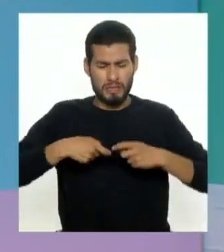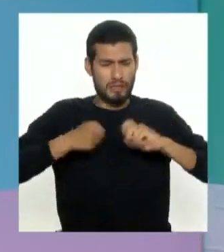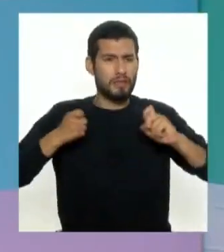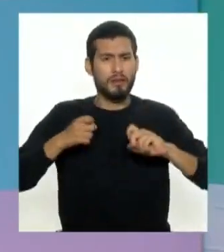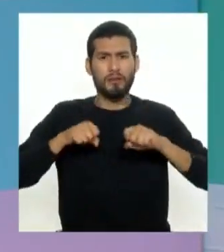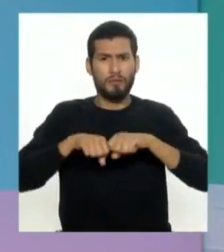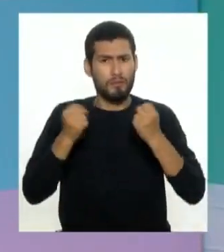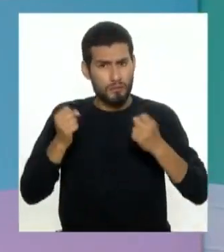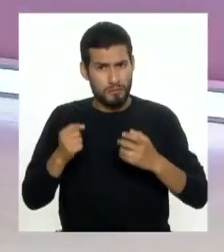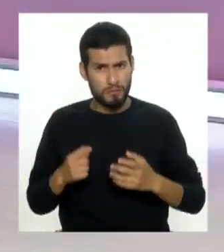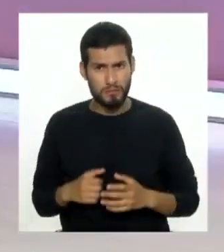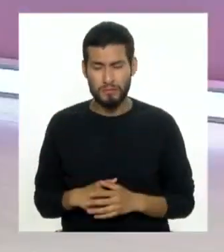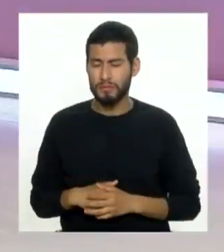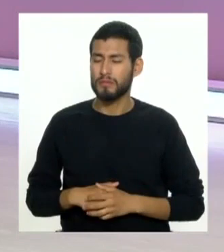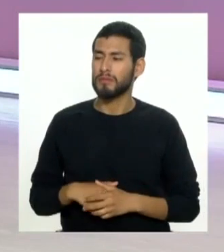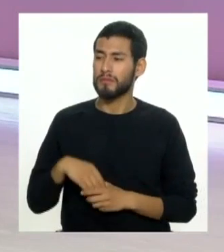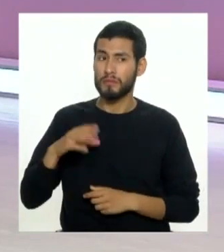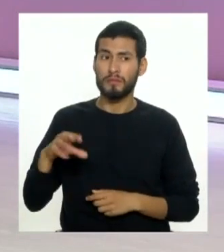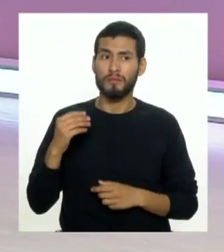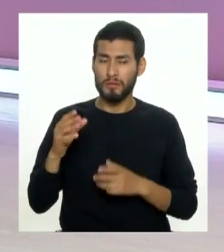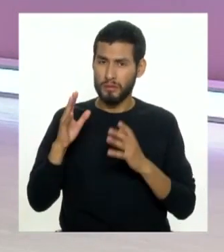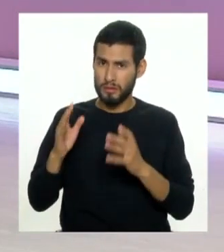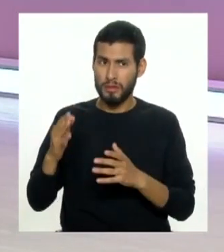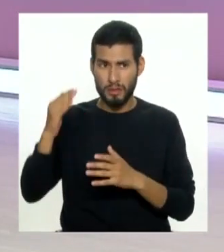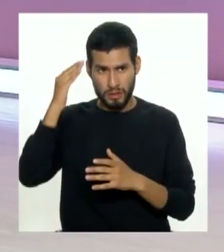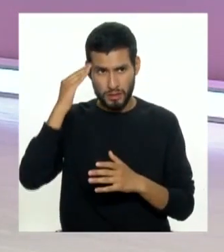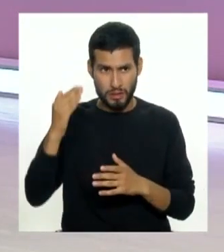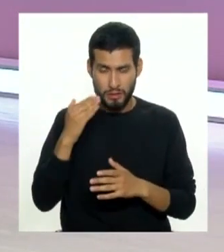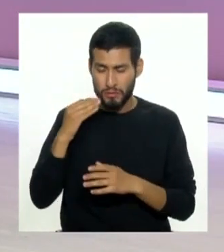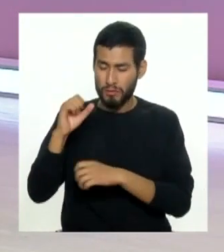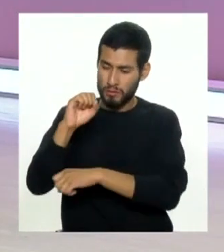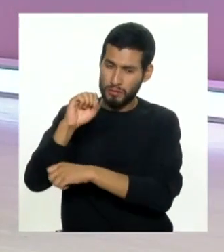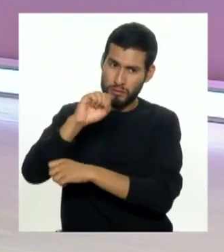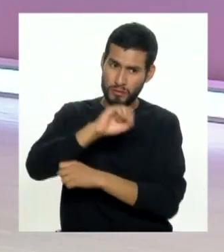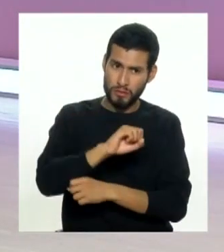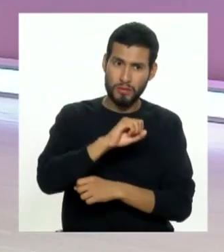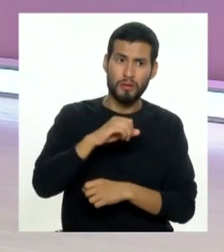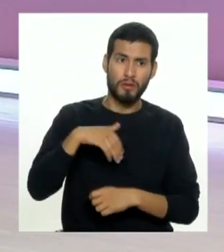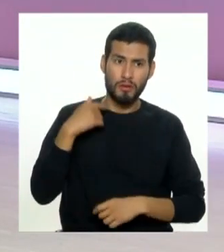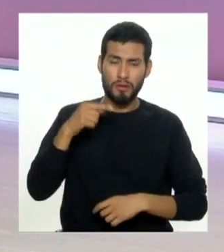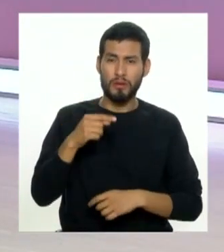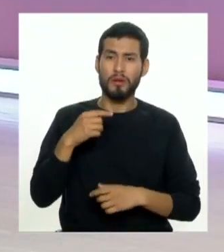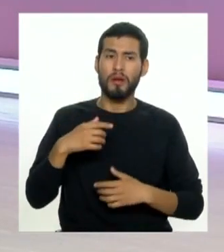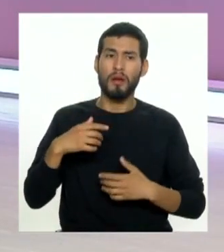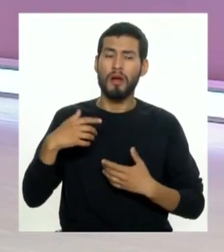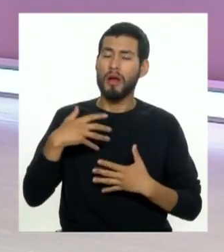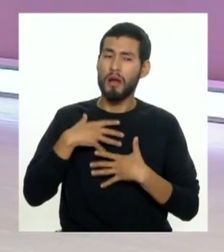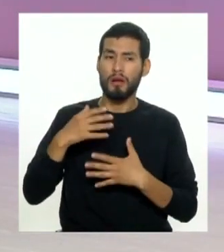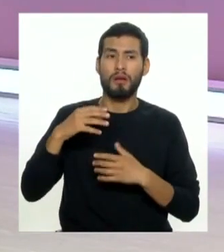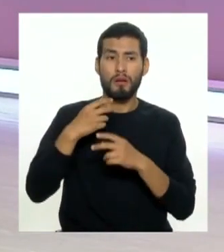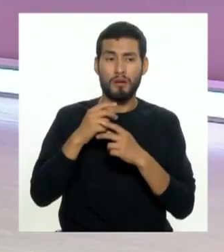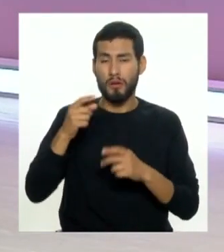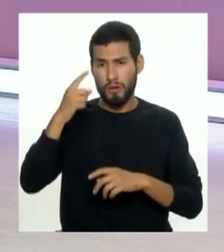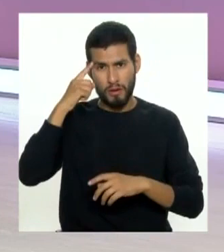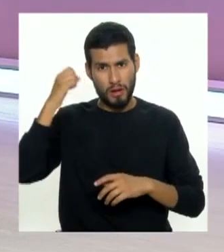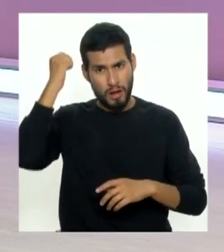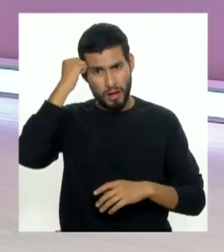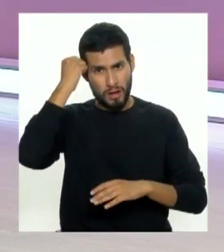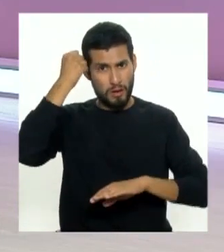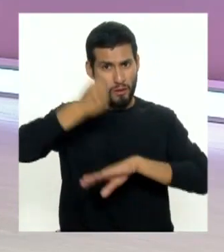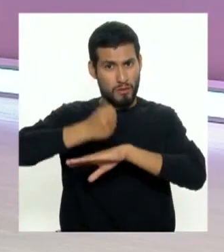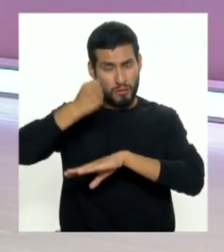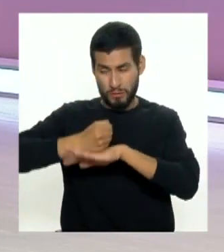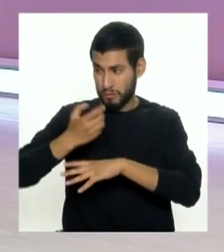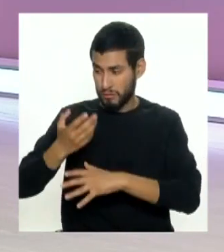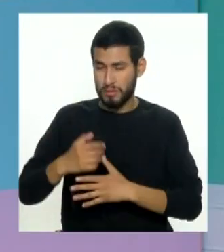inclusive fractura. No, no, solamente voltear también la cabeza hacia un costado para evitar que se pueda aspirar y evitar que se golpee la cabeza contra el